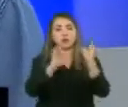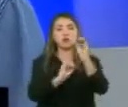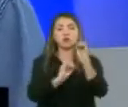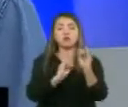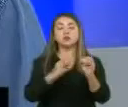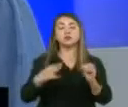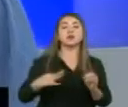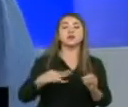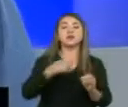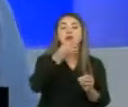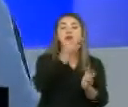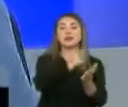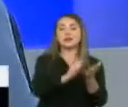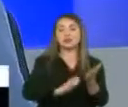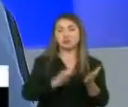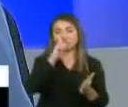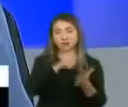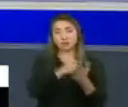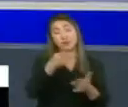texto final. Esa es mi opinión.